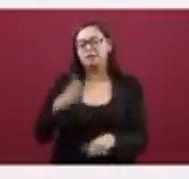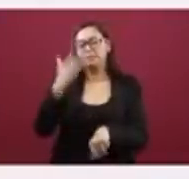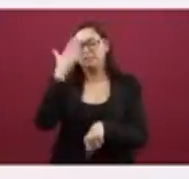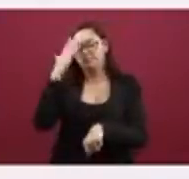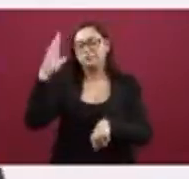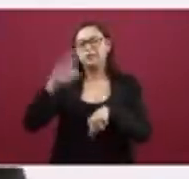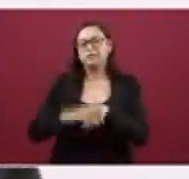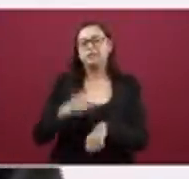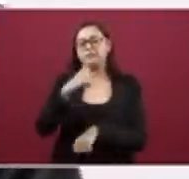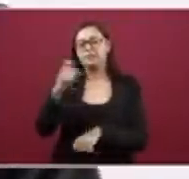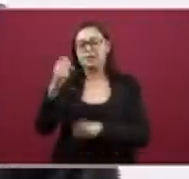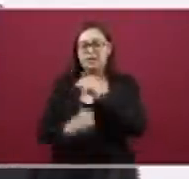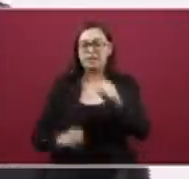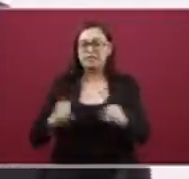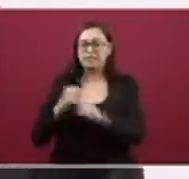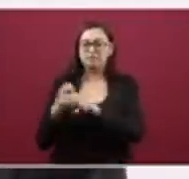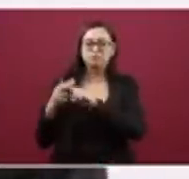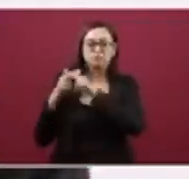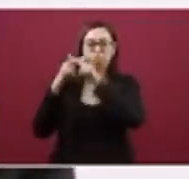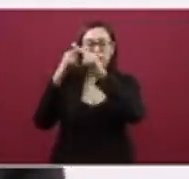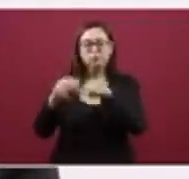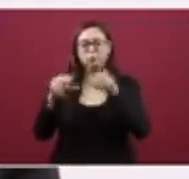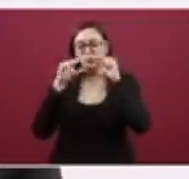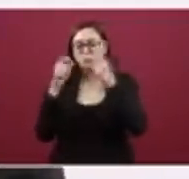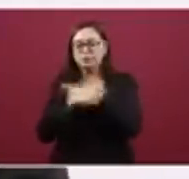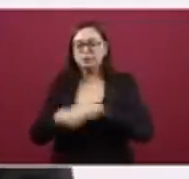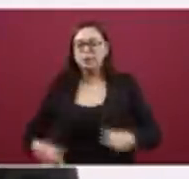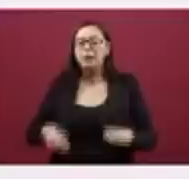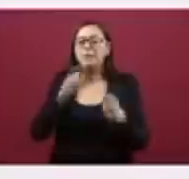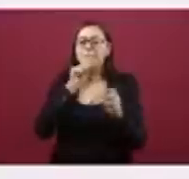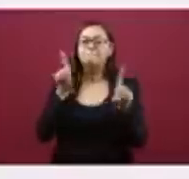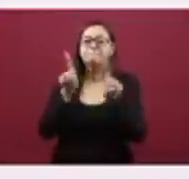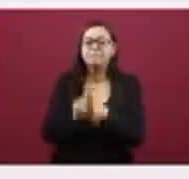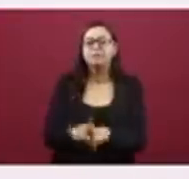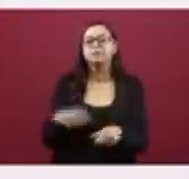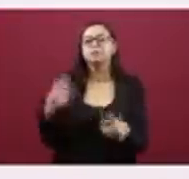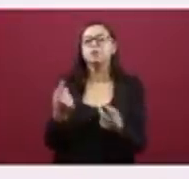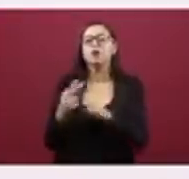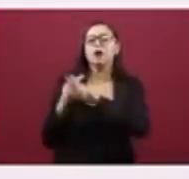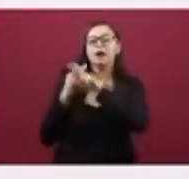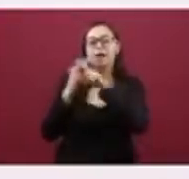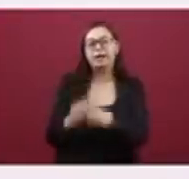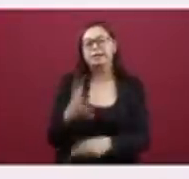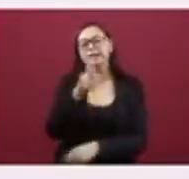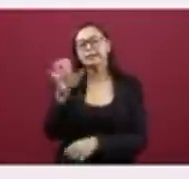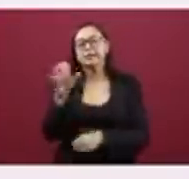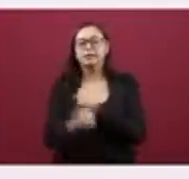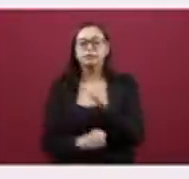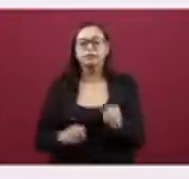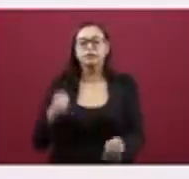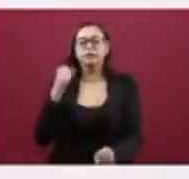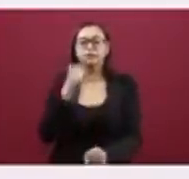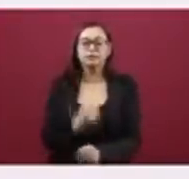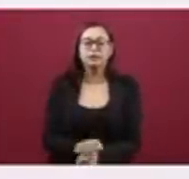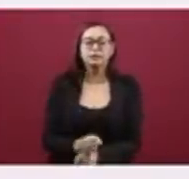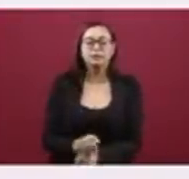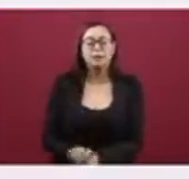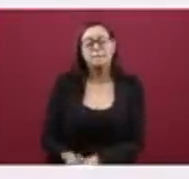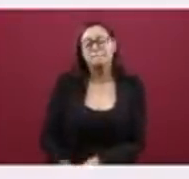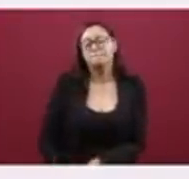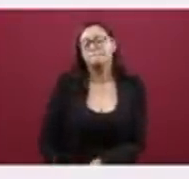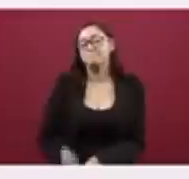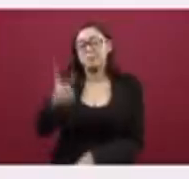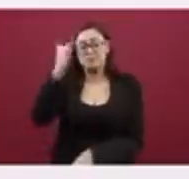asesinato de emiliano zapata salazar así como a los 500 años de la primera gran resistencia